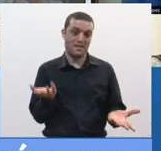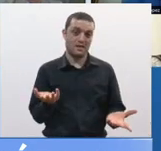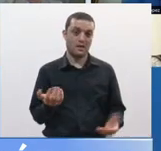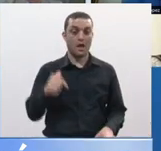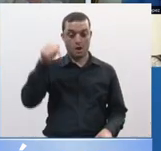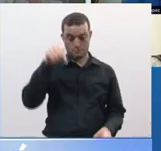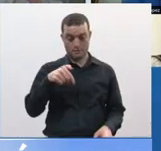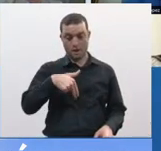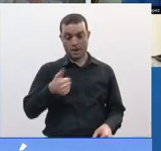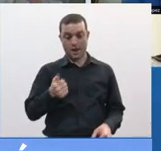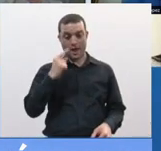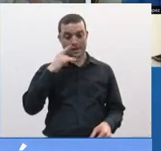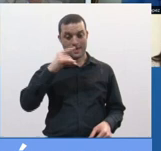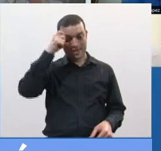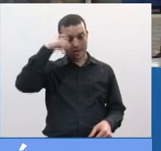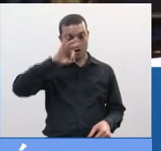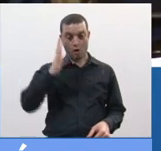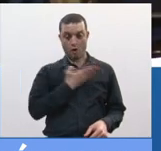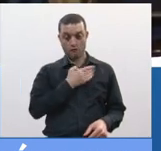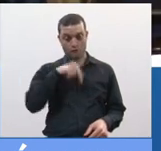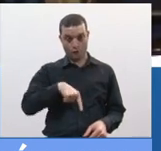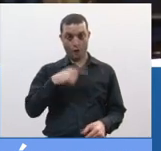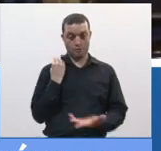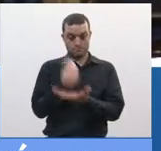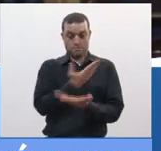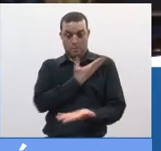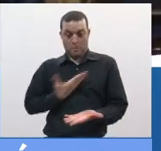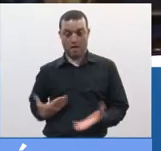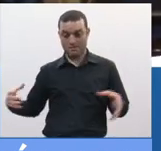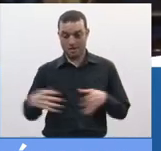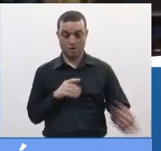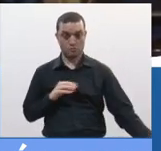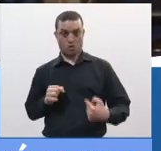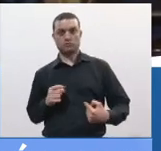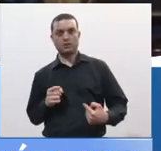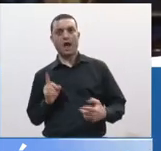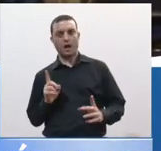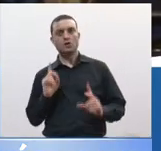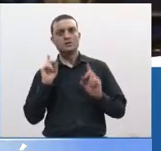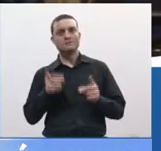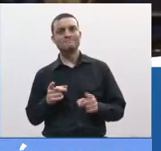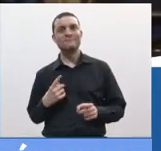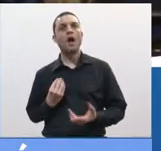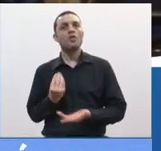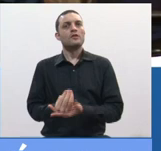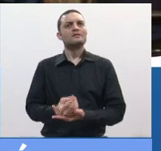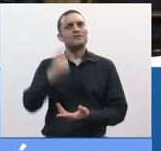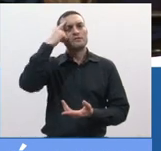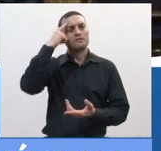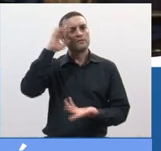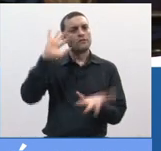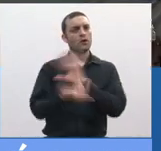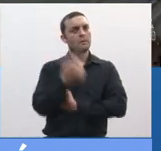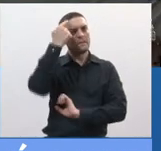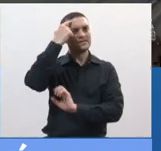dijeron Naidenov, que es presidente hoy de la bancada unificada de la oposición, pero ahora tiene una visión que es